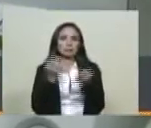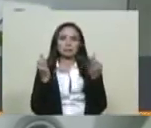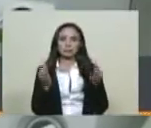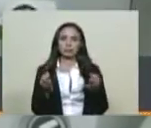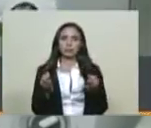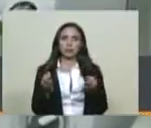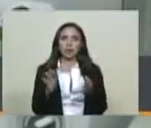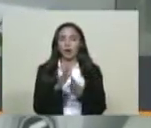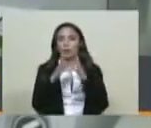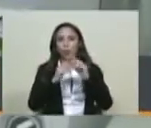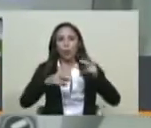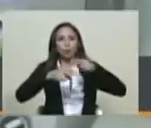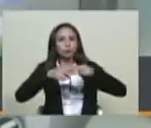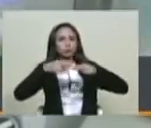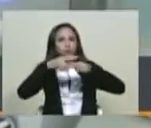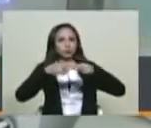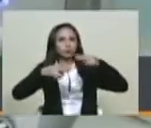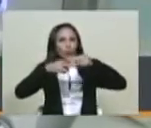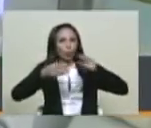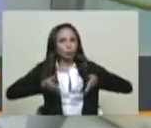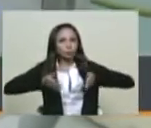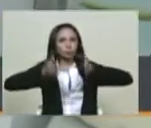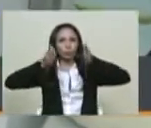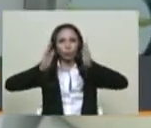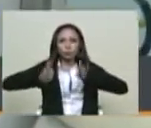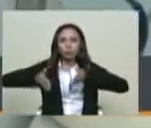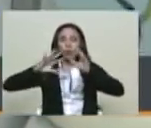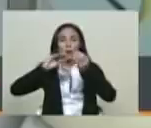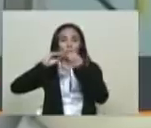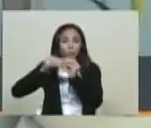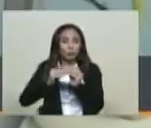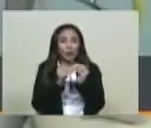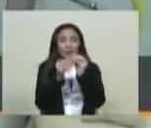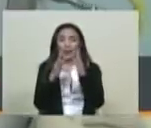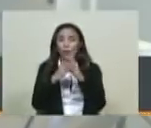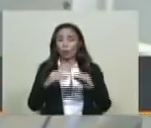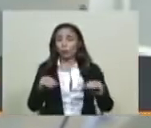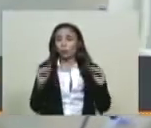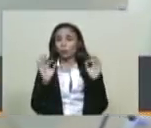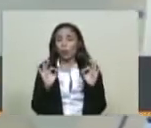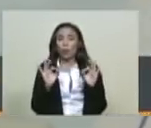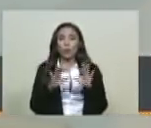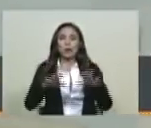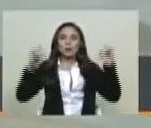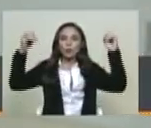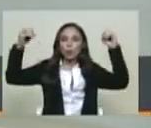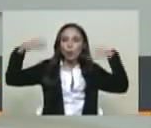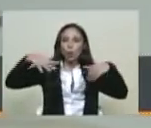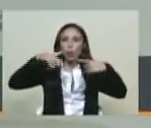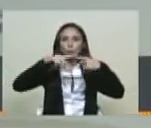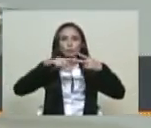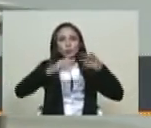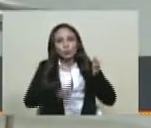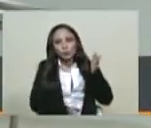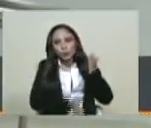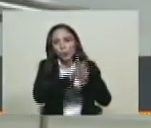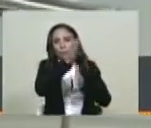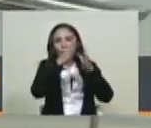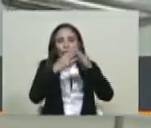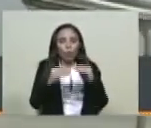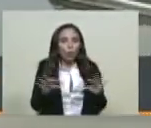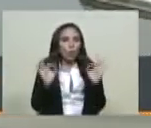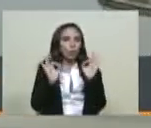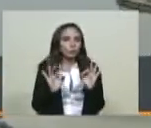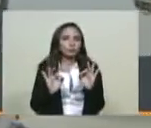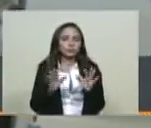la infraestructura, que se ha arreglado absolutamente todo, la iluminación, las paredes, la climatización, todo lo